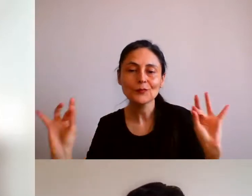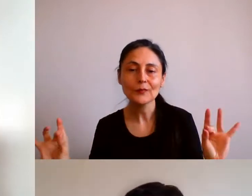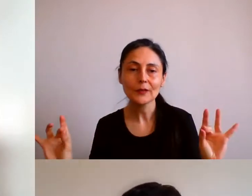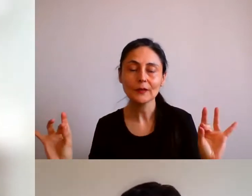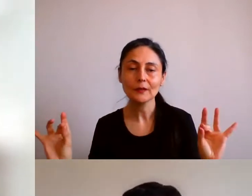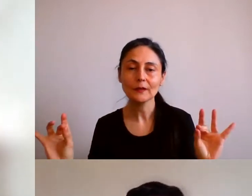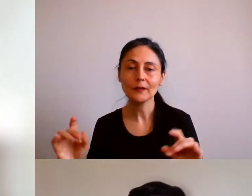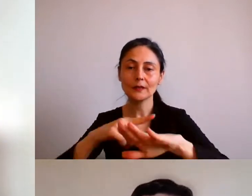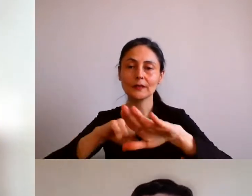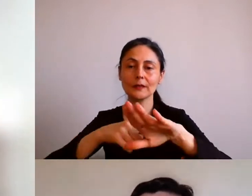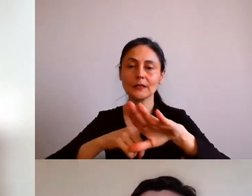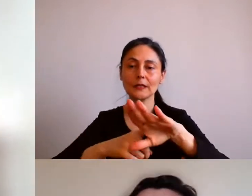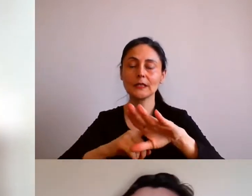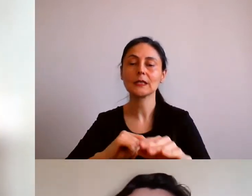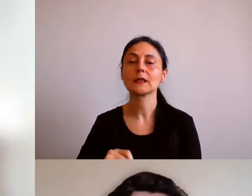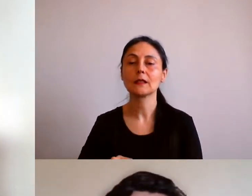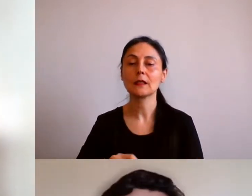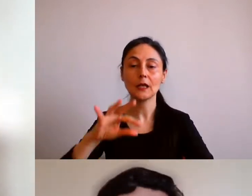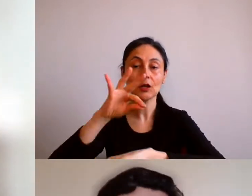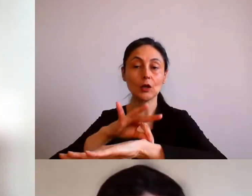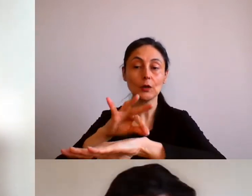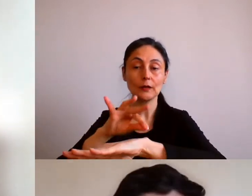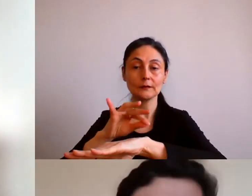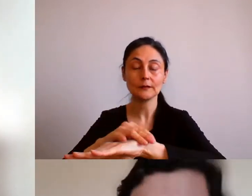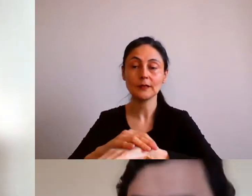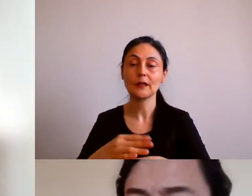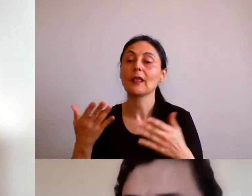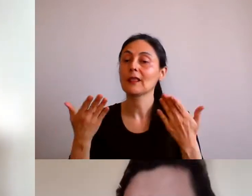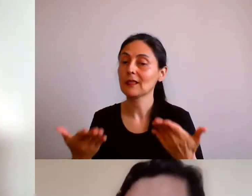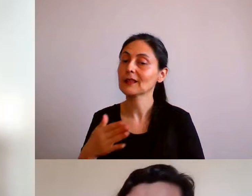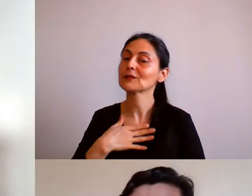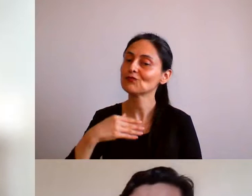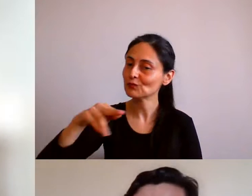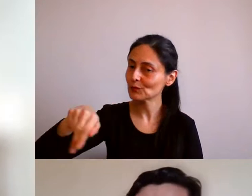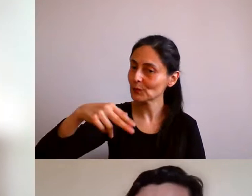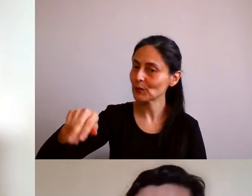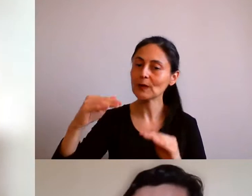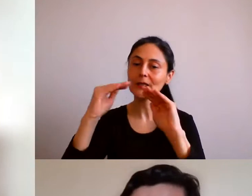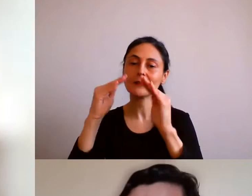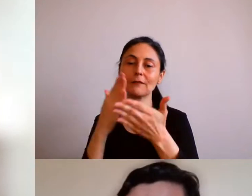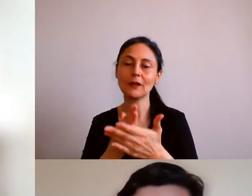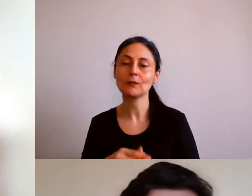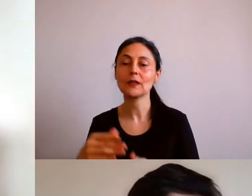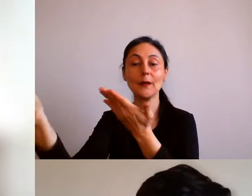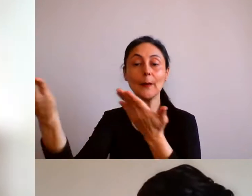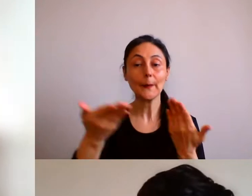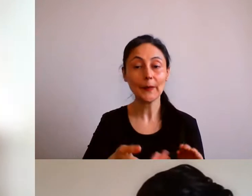tecnología médica de nuestra facultad. Así que bienvenido, José Miguel.